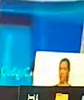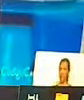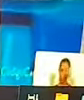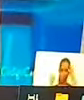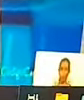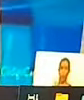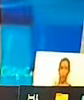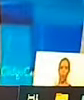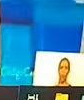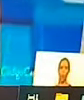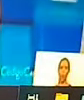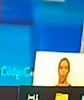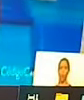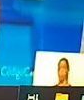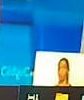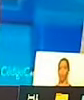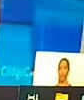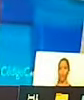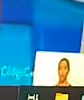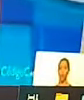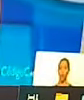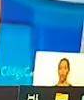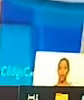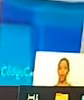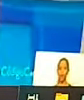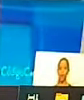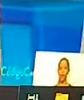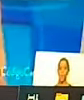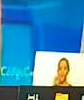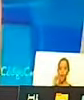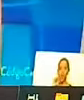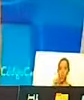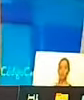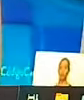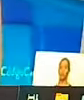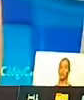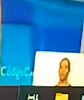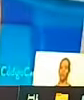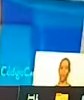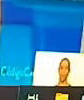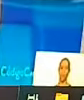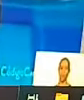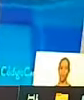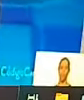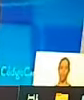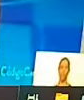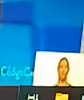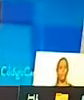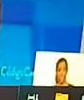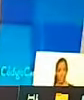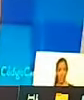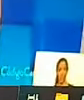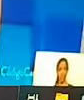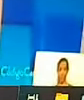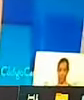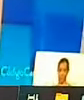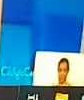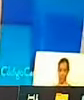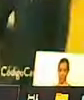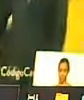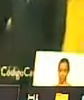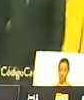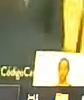oso monumental. Pues todo muestra que Nicolás Maduro y su gobierno están muy sólidos. De hecho, el Mercurio también cuenta que esa fue la razón